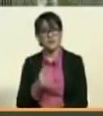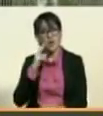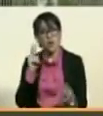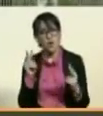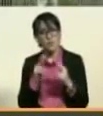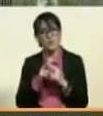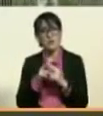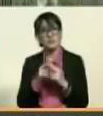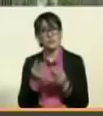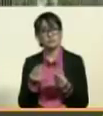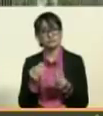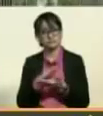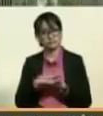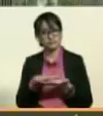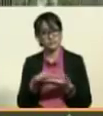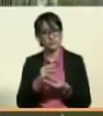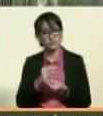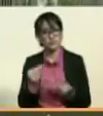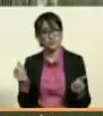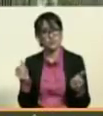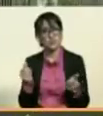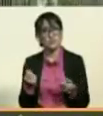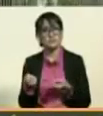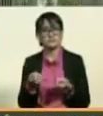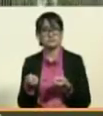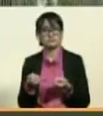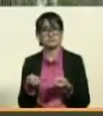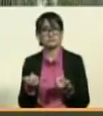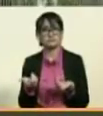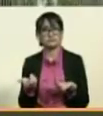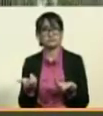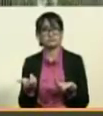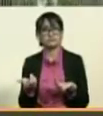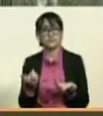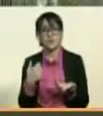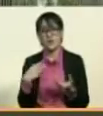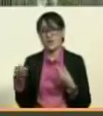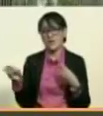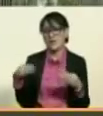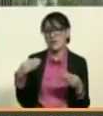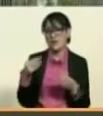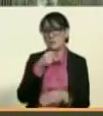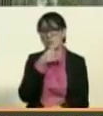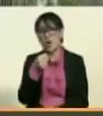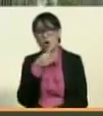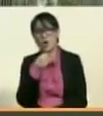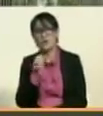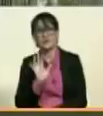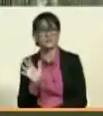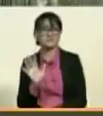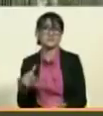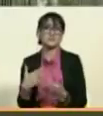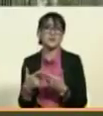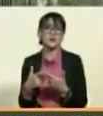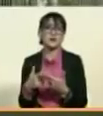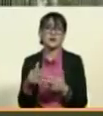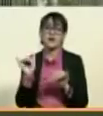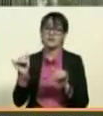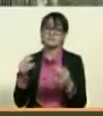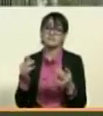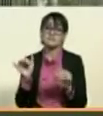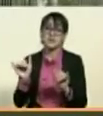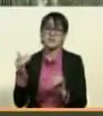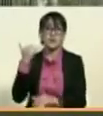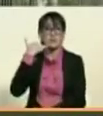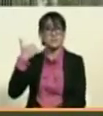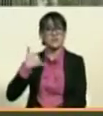y solucionamos este asunto. Así de sencillo. No creo en la diplomacia de micrófono. Ya basta. Basta